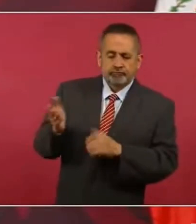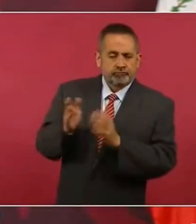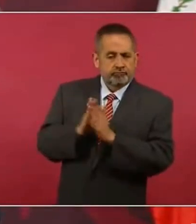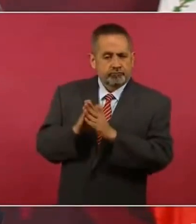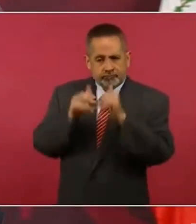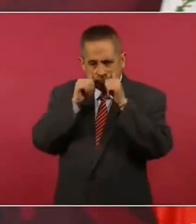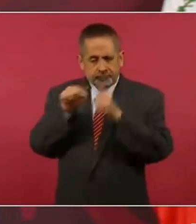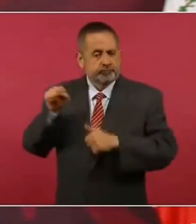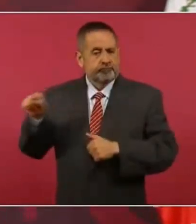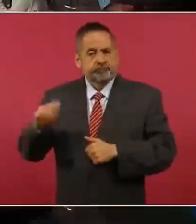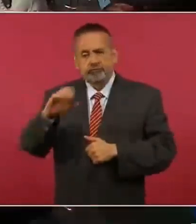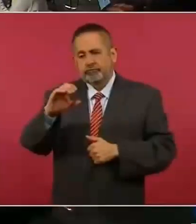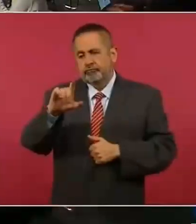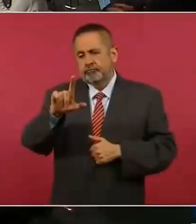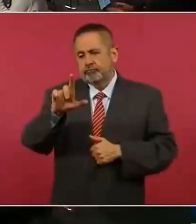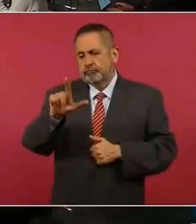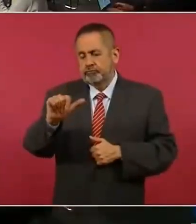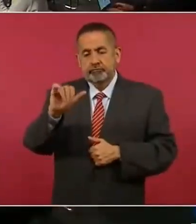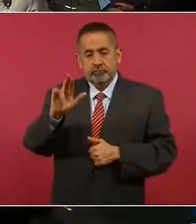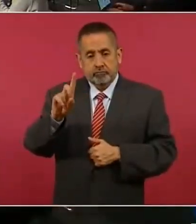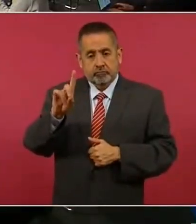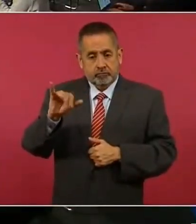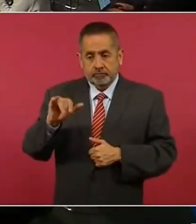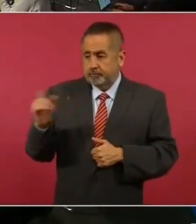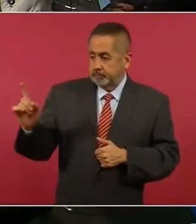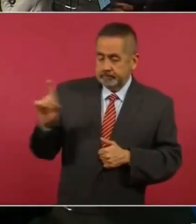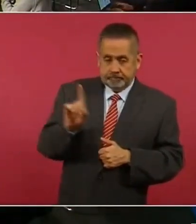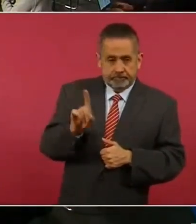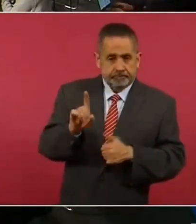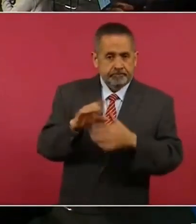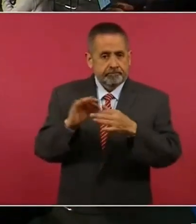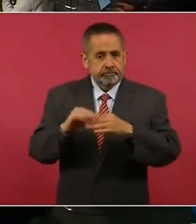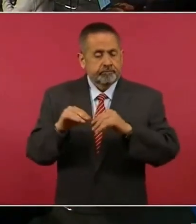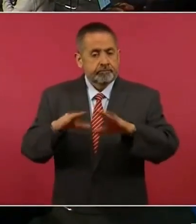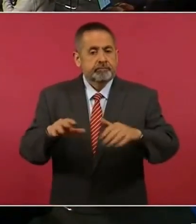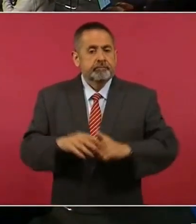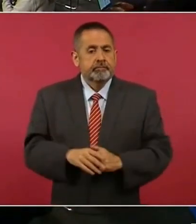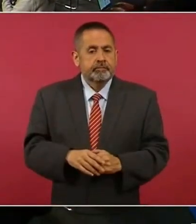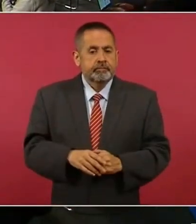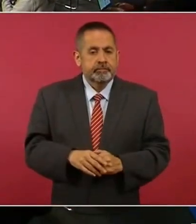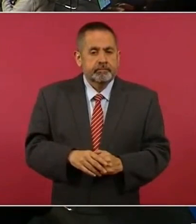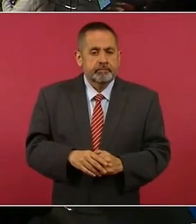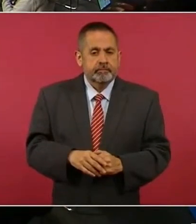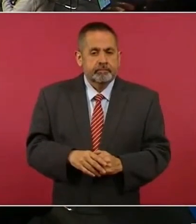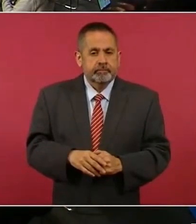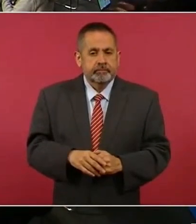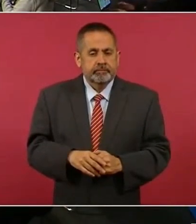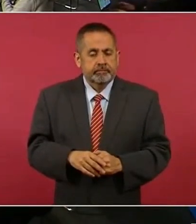palabra a Claudia antes del otro tren.